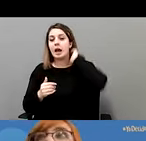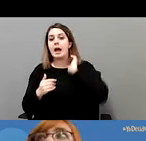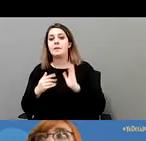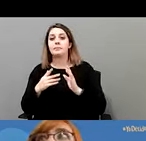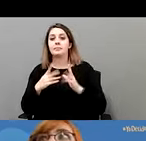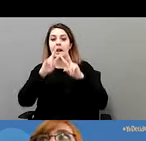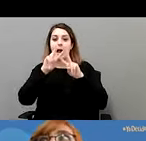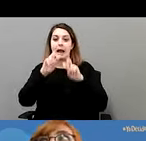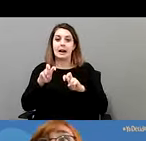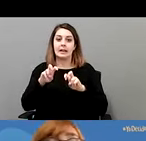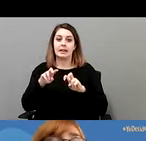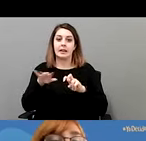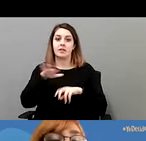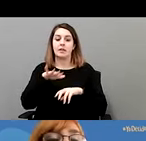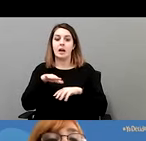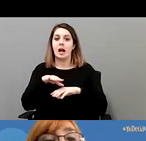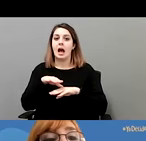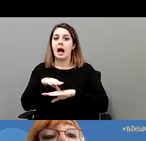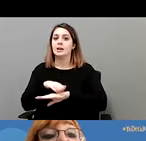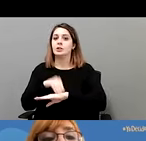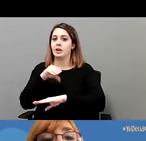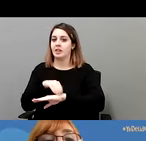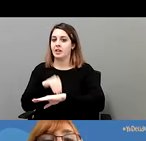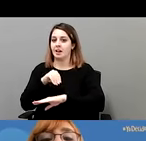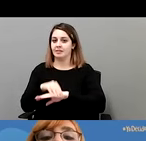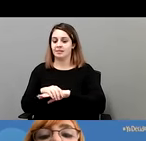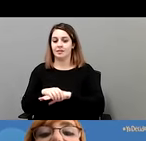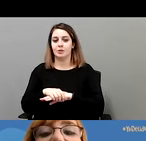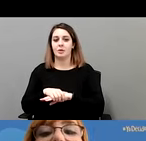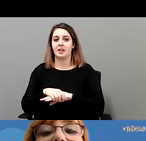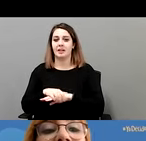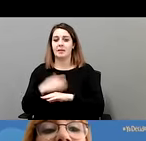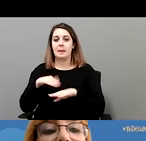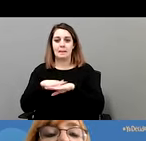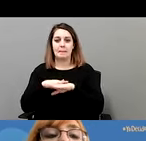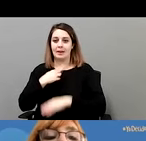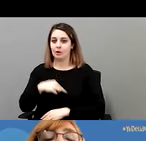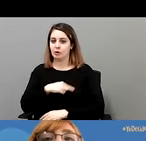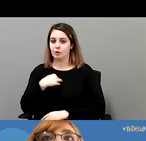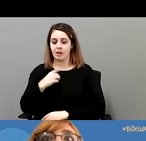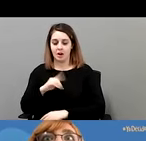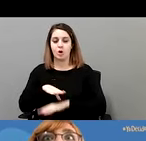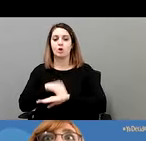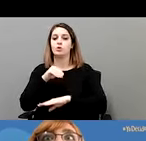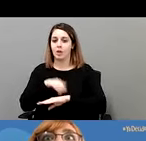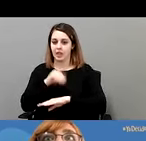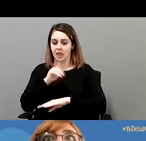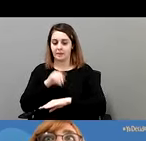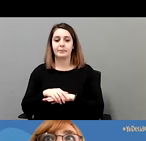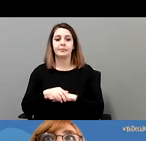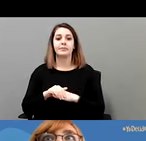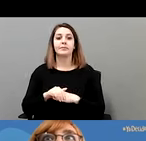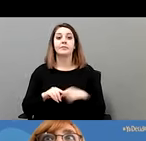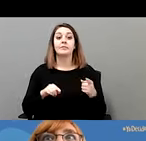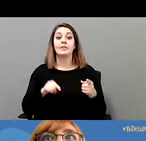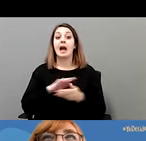sueco desde todas las ópticas, para mí tiene un fallo. ¿Y sabéis cuál es ese fallo? Pues el fallo tiene que ver